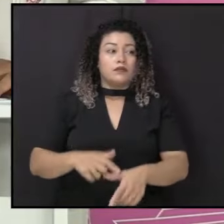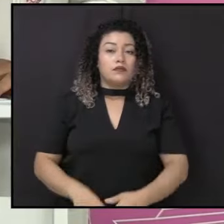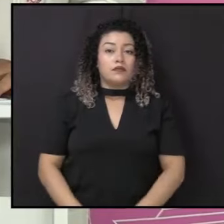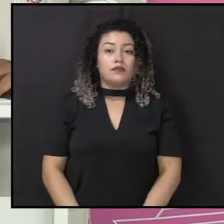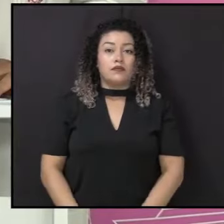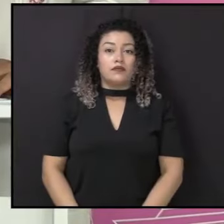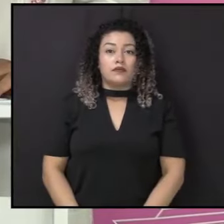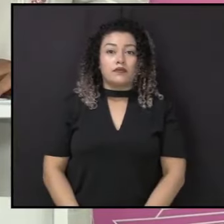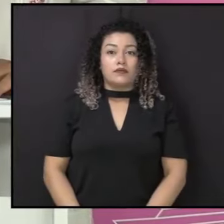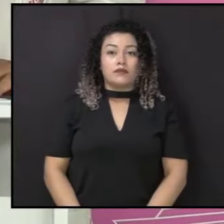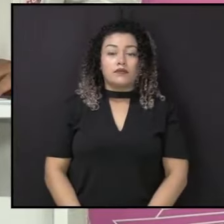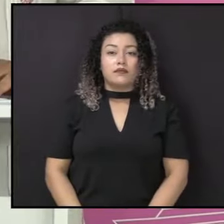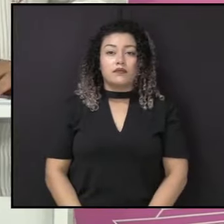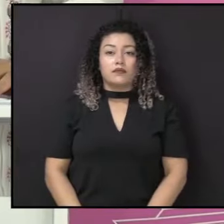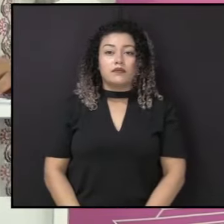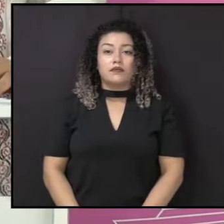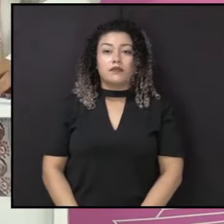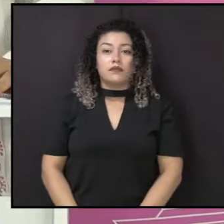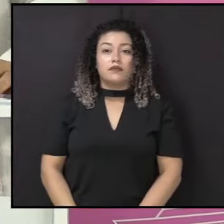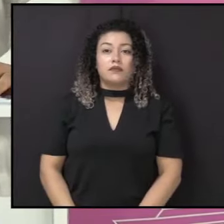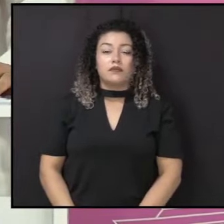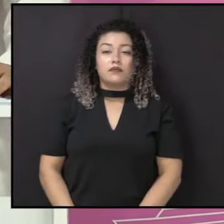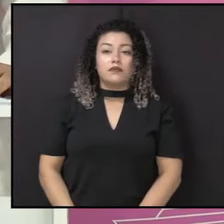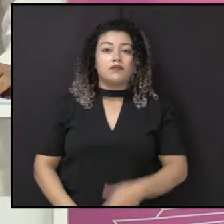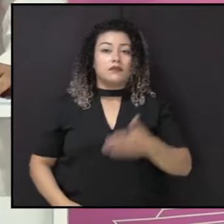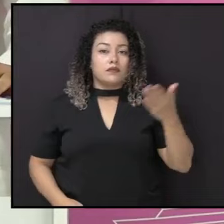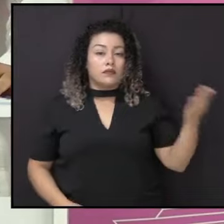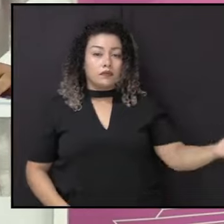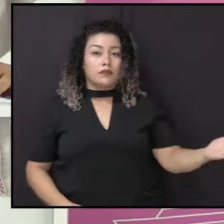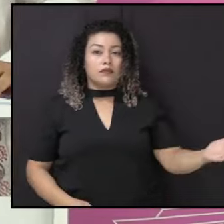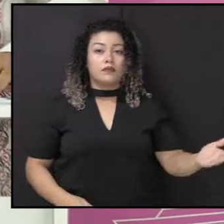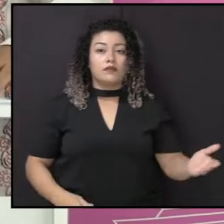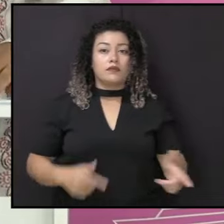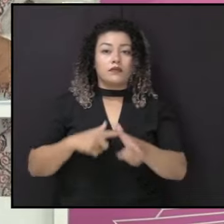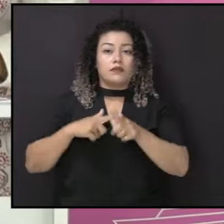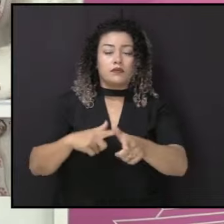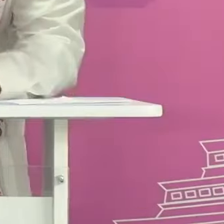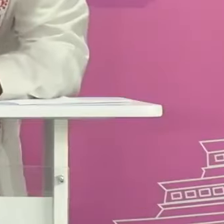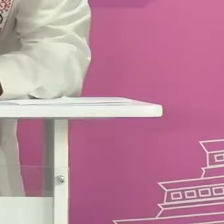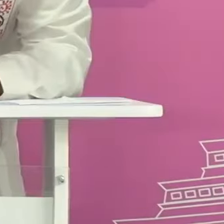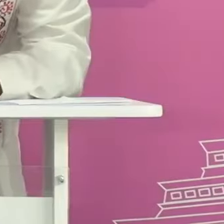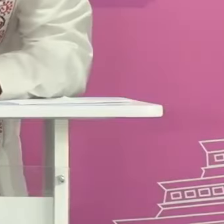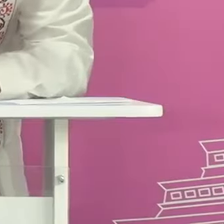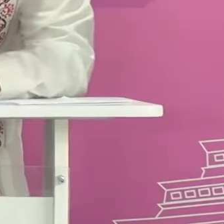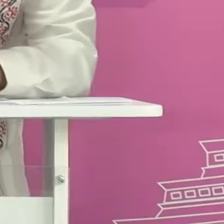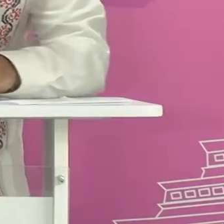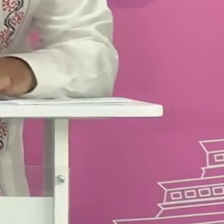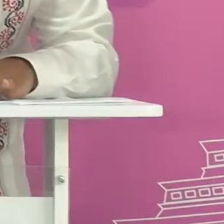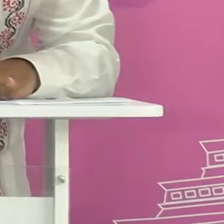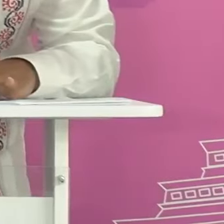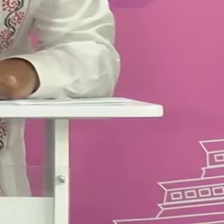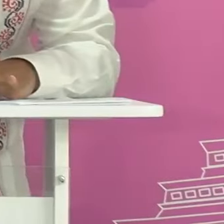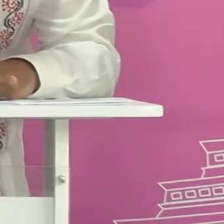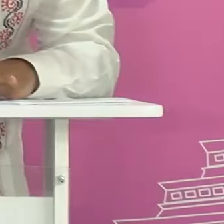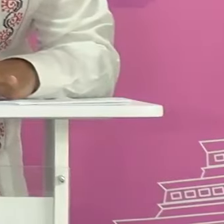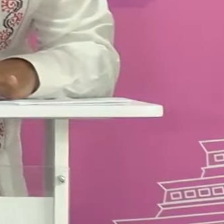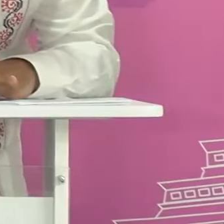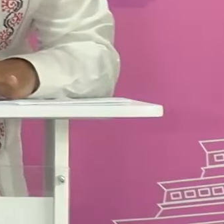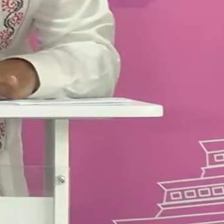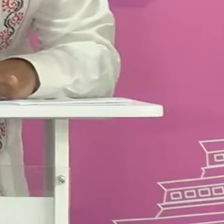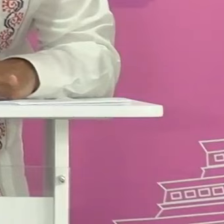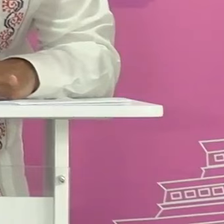Ok. Vamos con la candidata por la coalición Sigamos Haciendo Historia. La pregunta sería la misma.